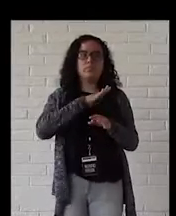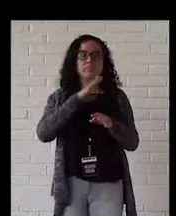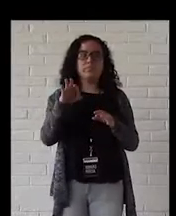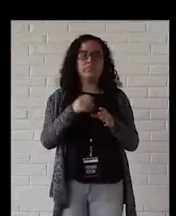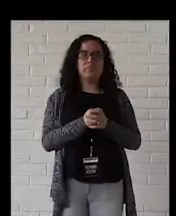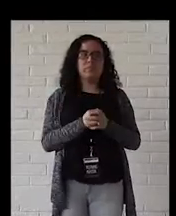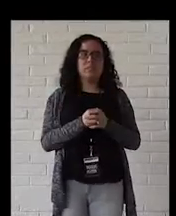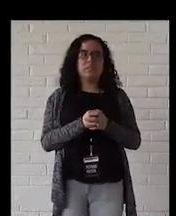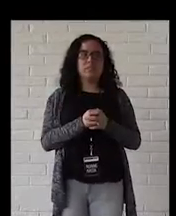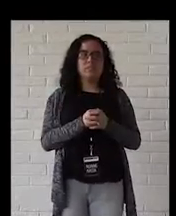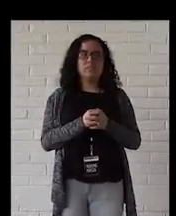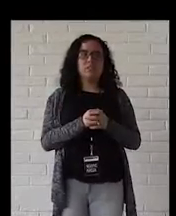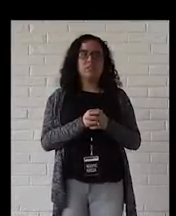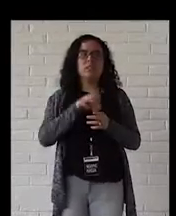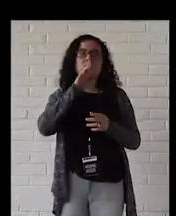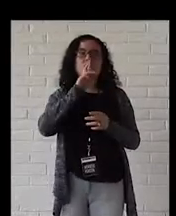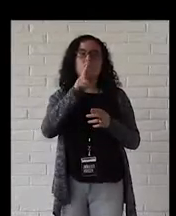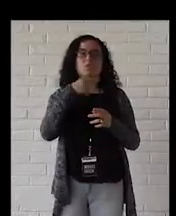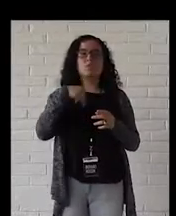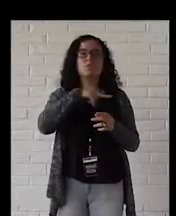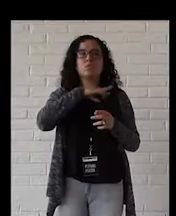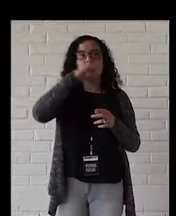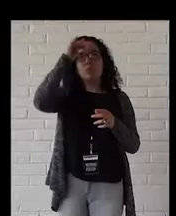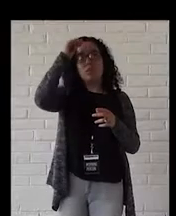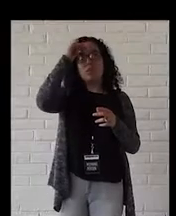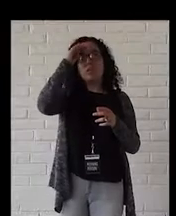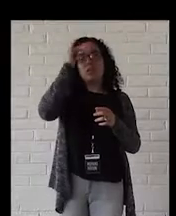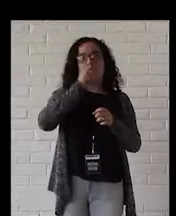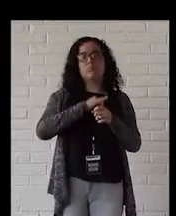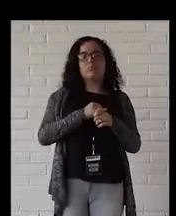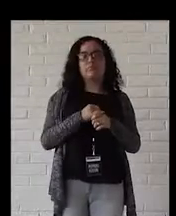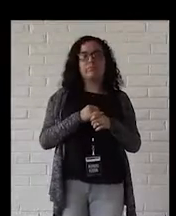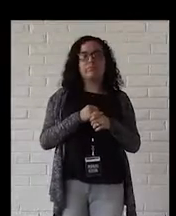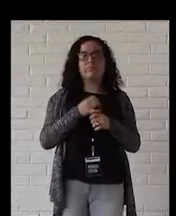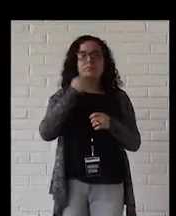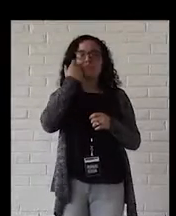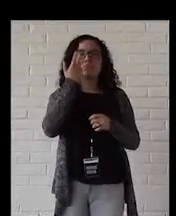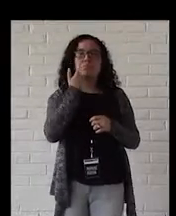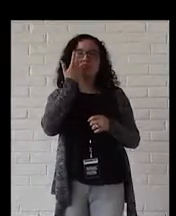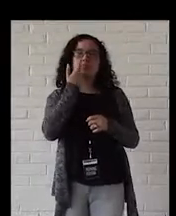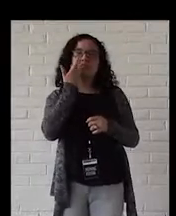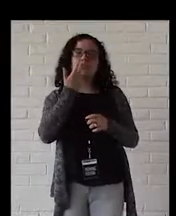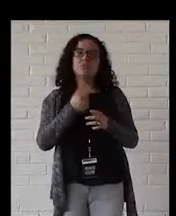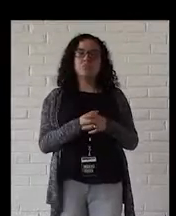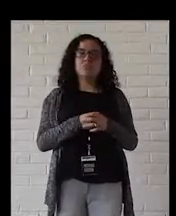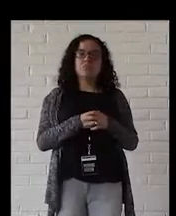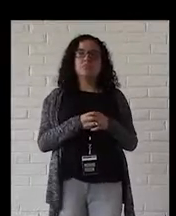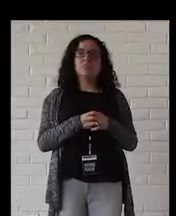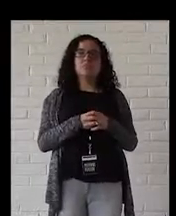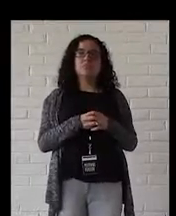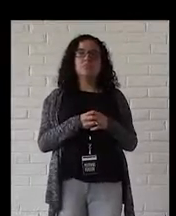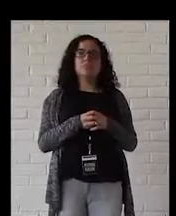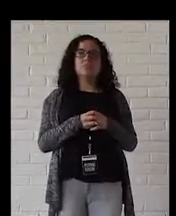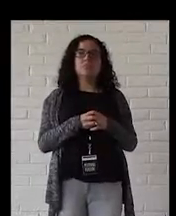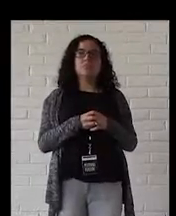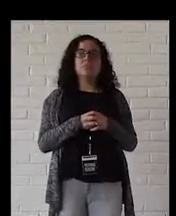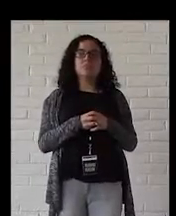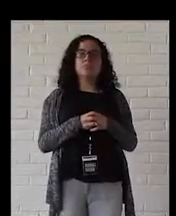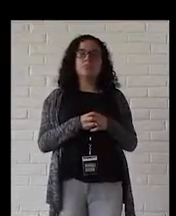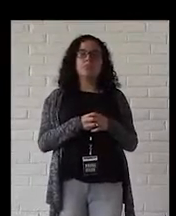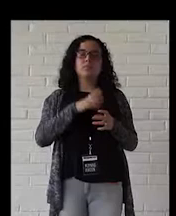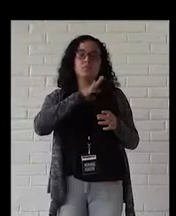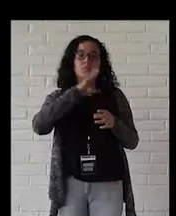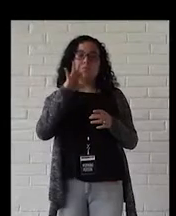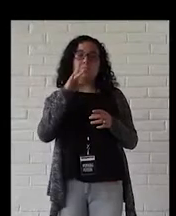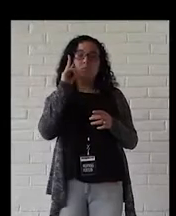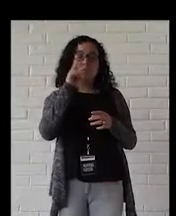reacciona o responde directamente a nuestros pensamientos, a nuestras intenciones. Cuando uno la ve, es una onda de posibilidad. En el momento en el